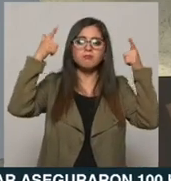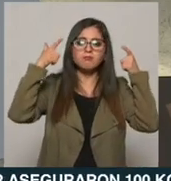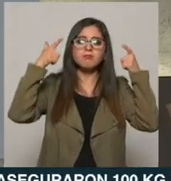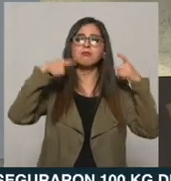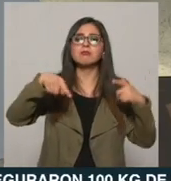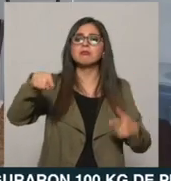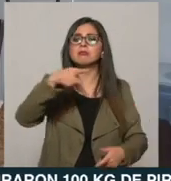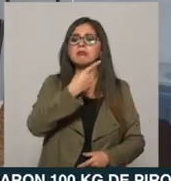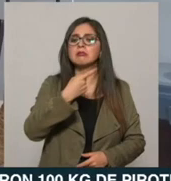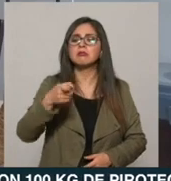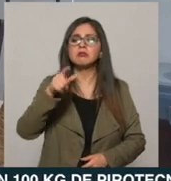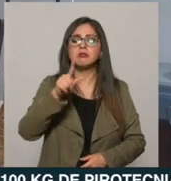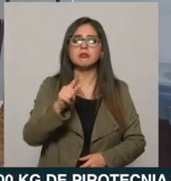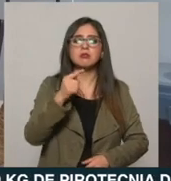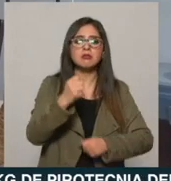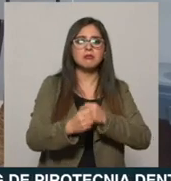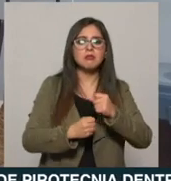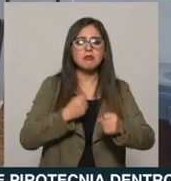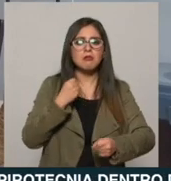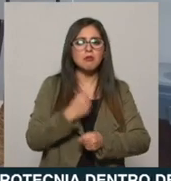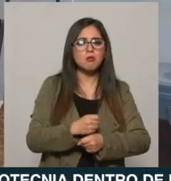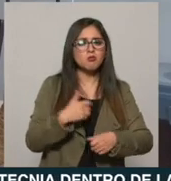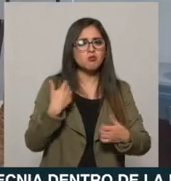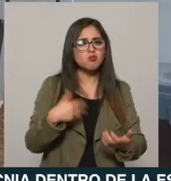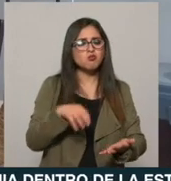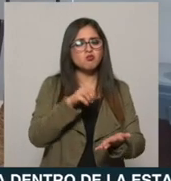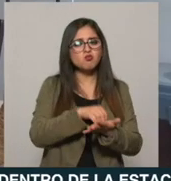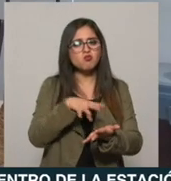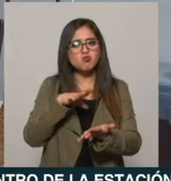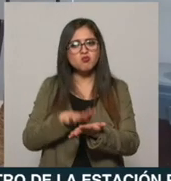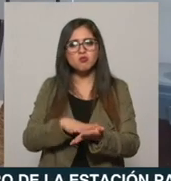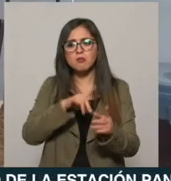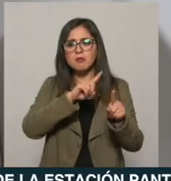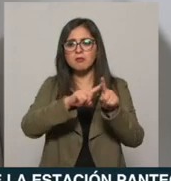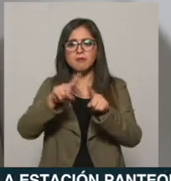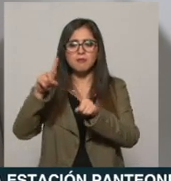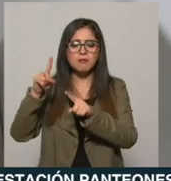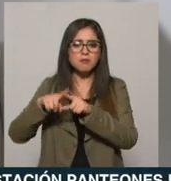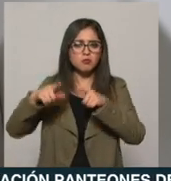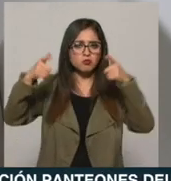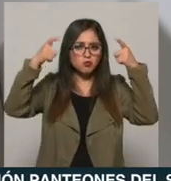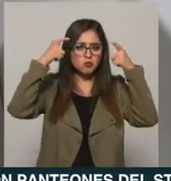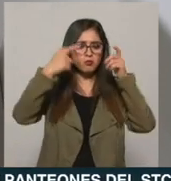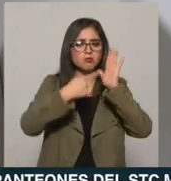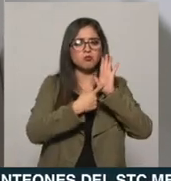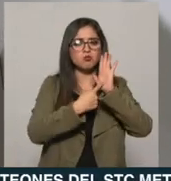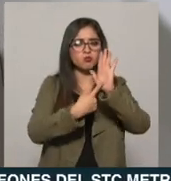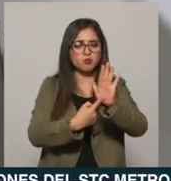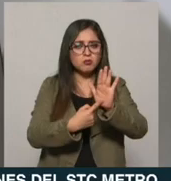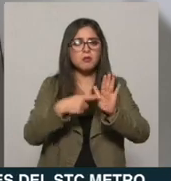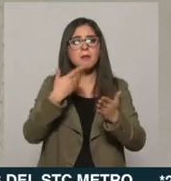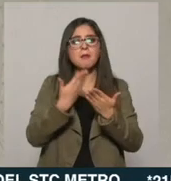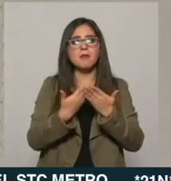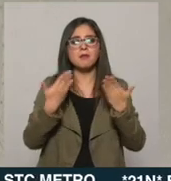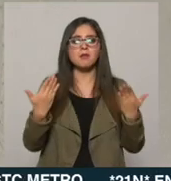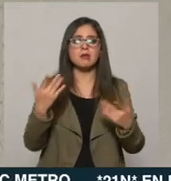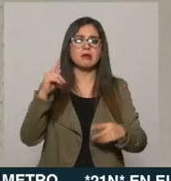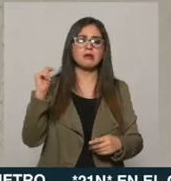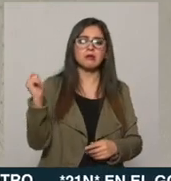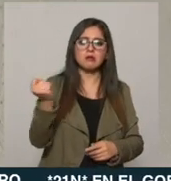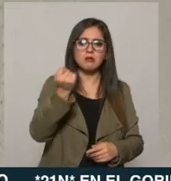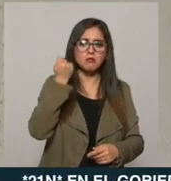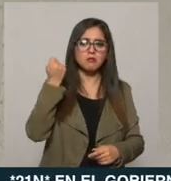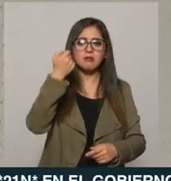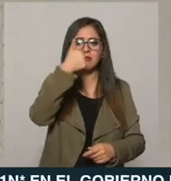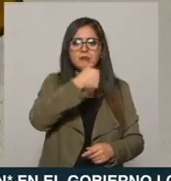de su fundación luce sus mejores piezas en sus vitrinas. Además, con el apoyo de la tecnología, cada modelo